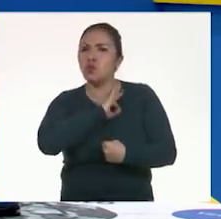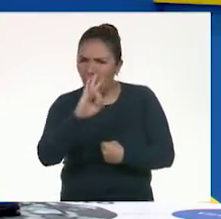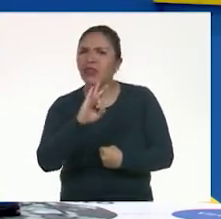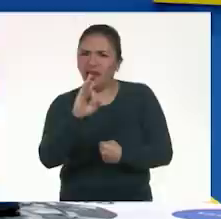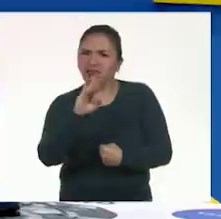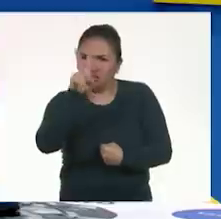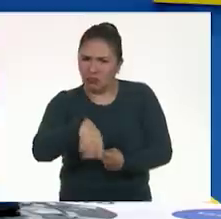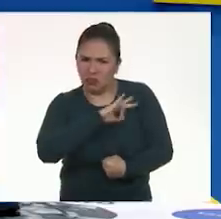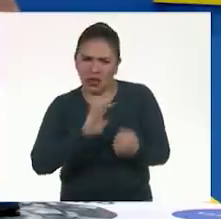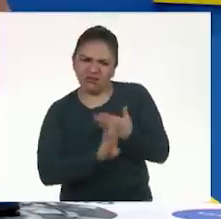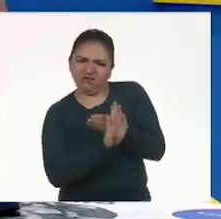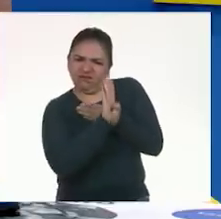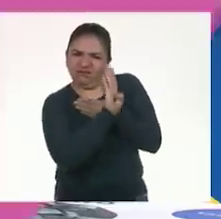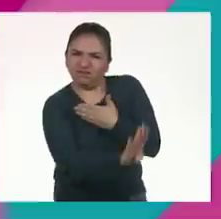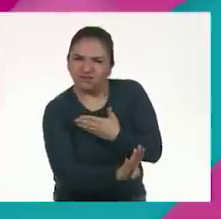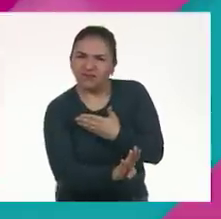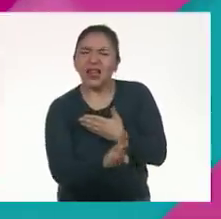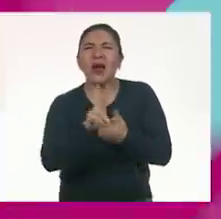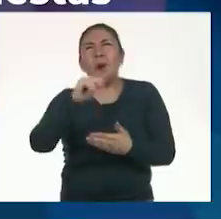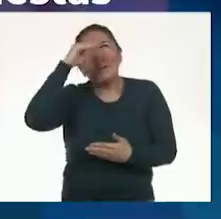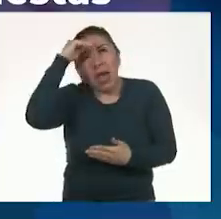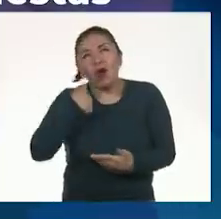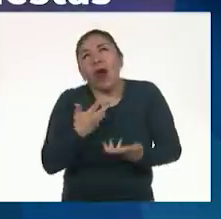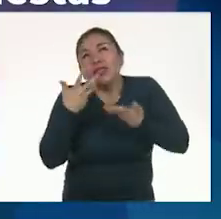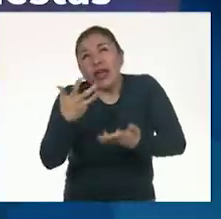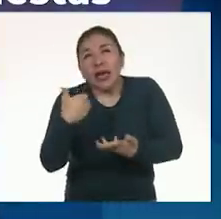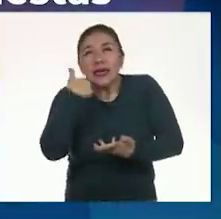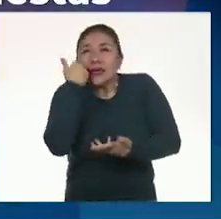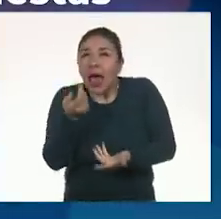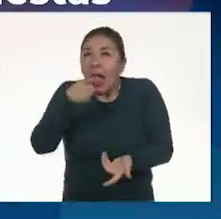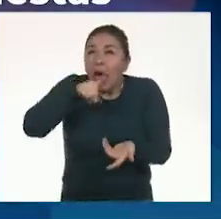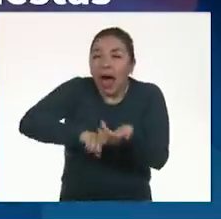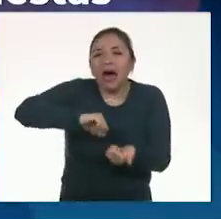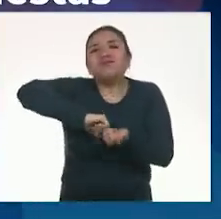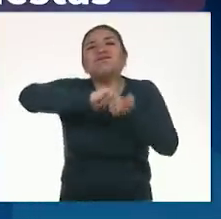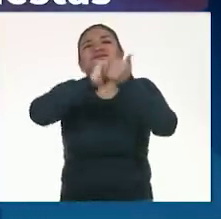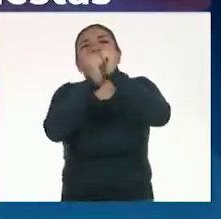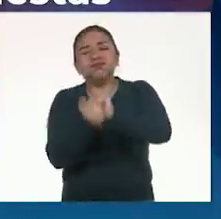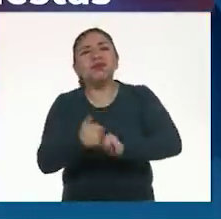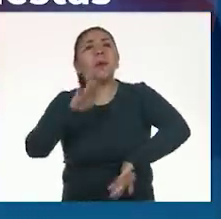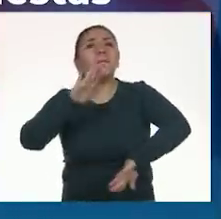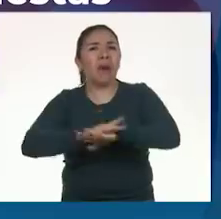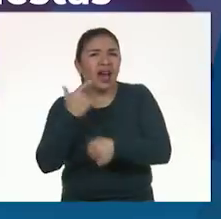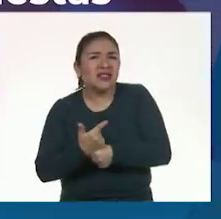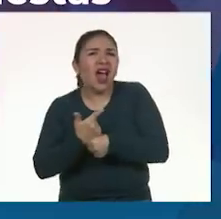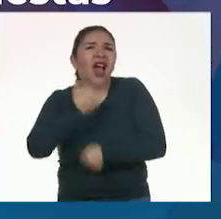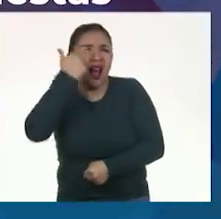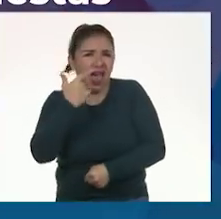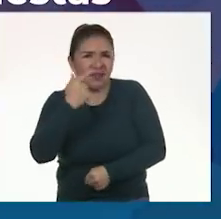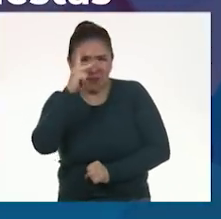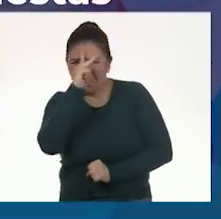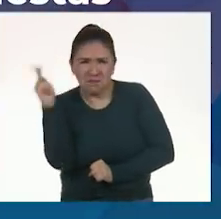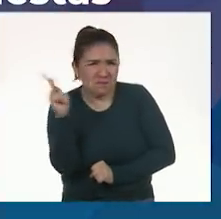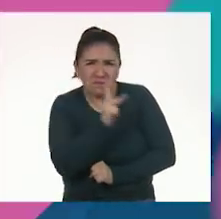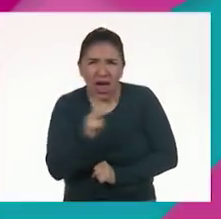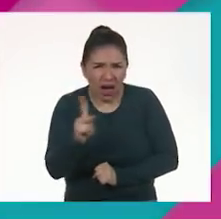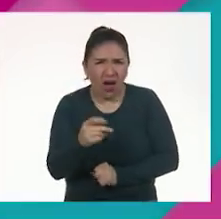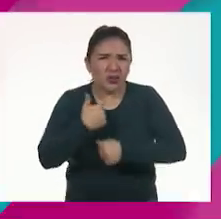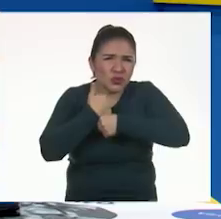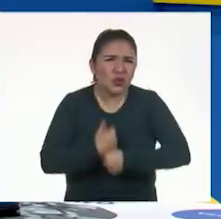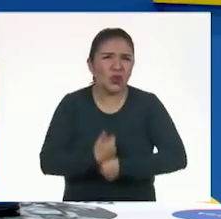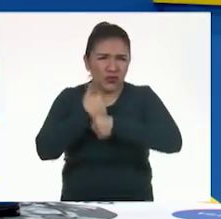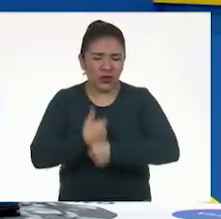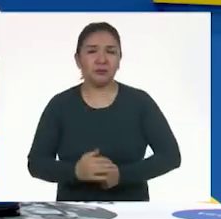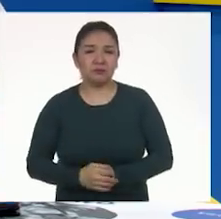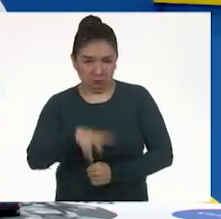prevenible, no deseado y que tiene consecuencias funestas. Resulta que